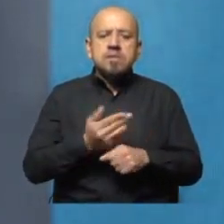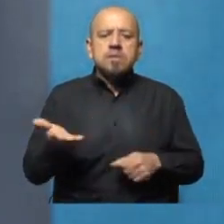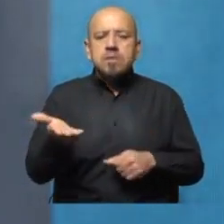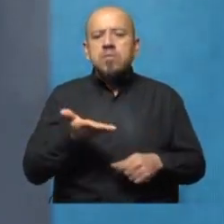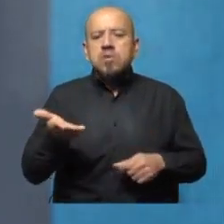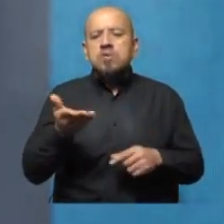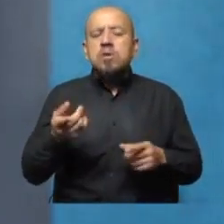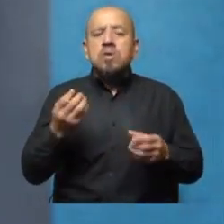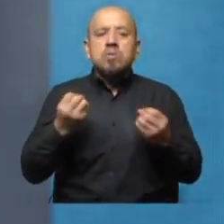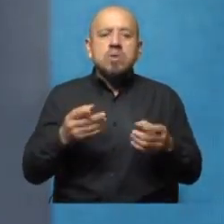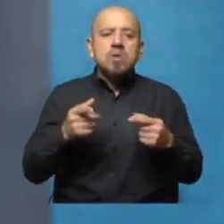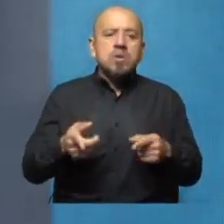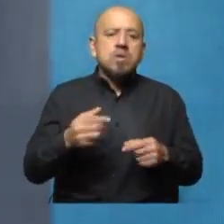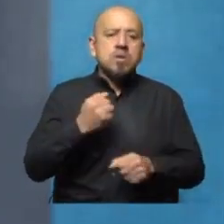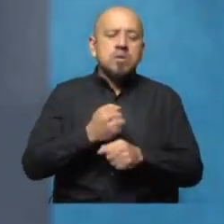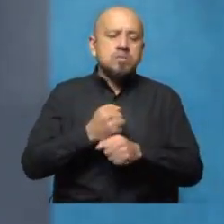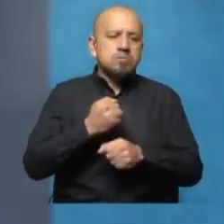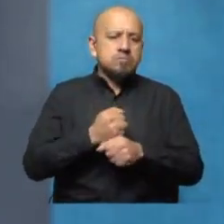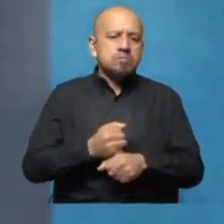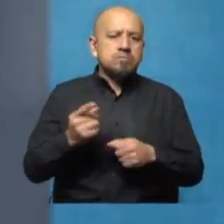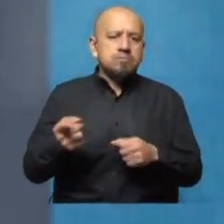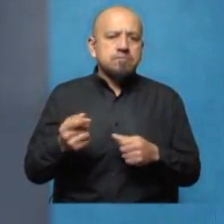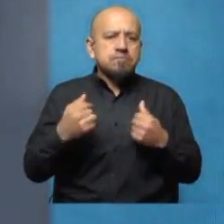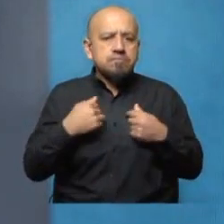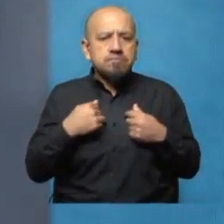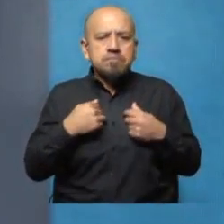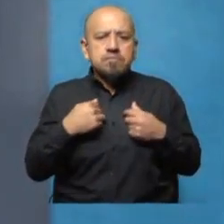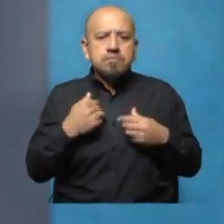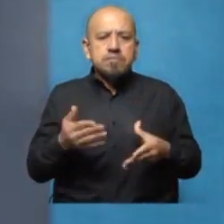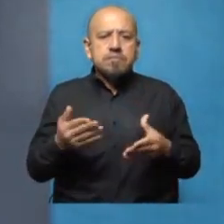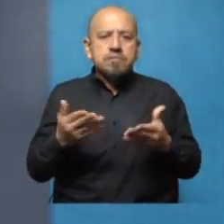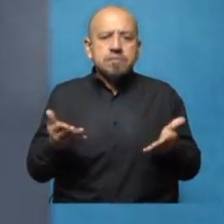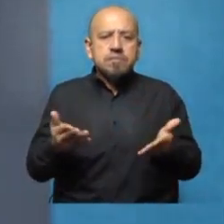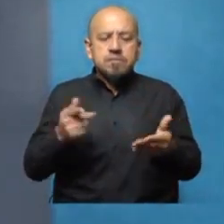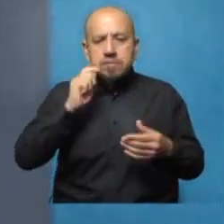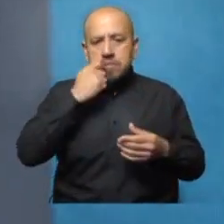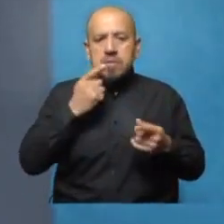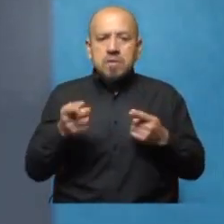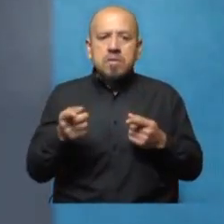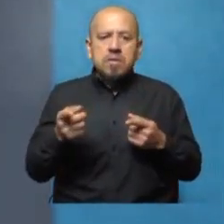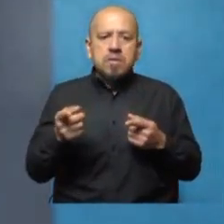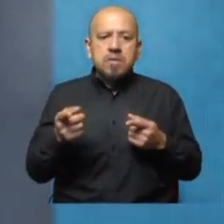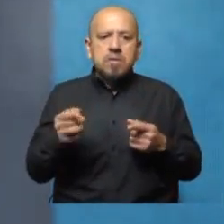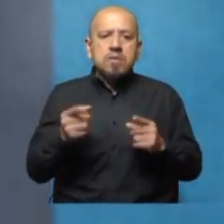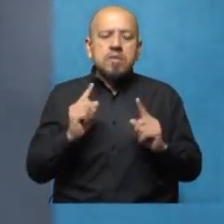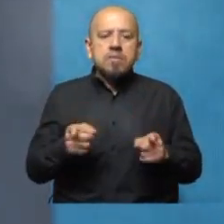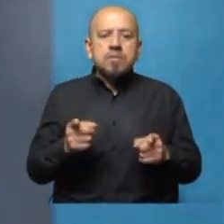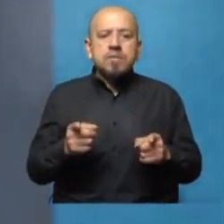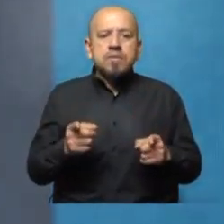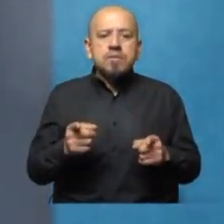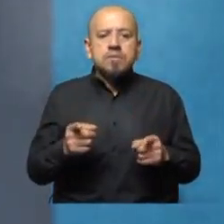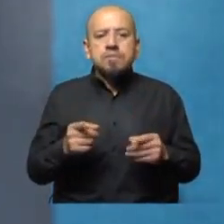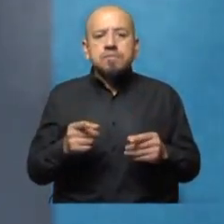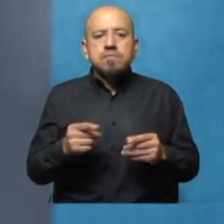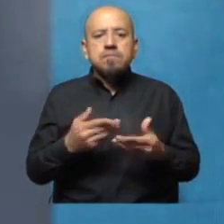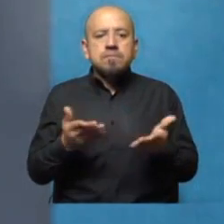porque me pasaba que era un laburo dentro de mis posibilidades que me ocupaba que a su vez también éste era relativamente